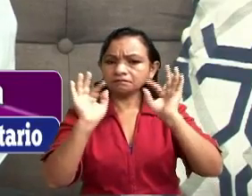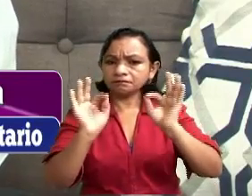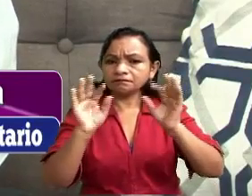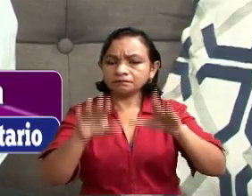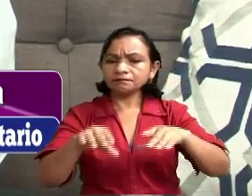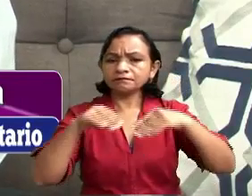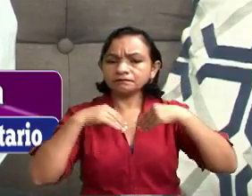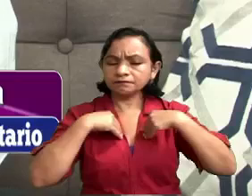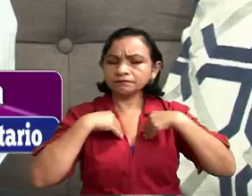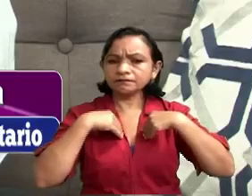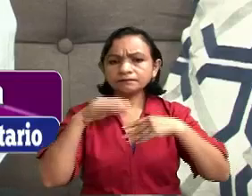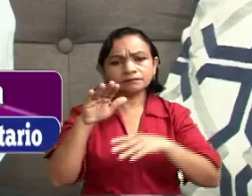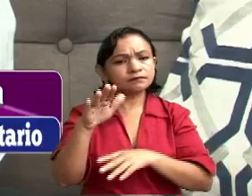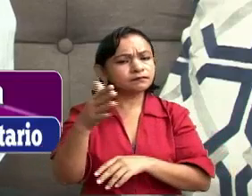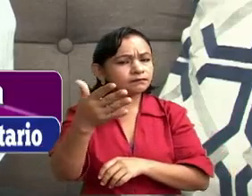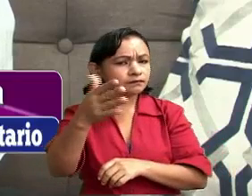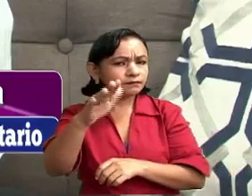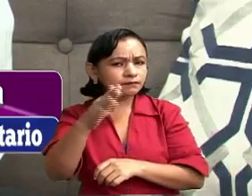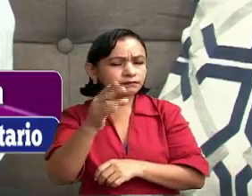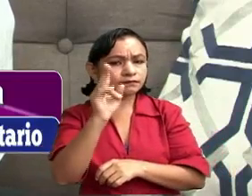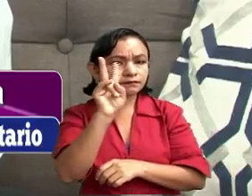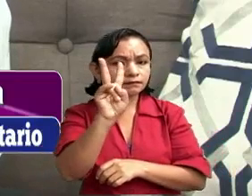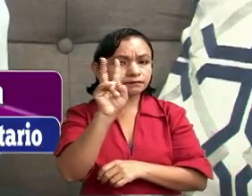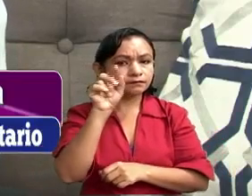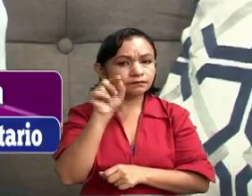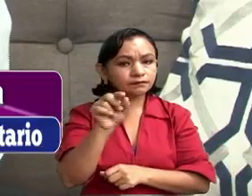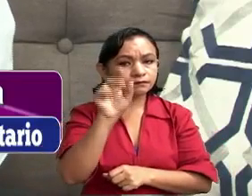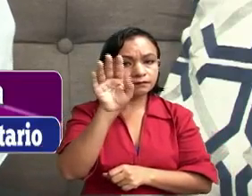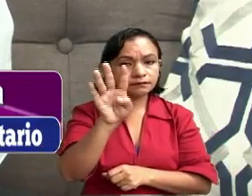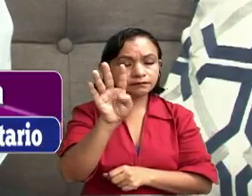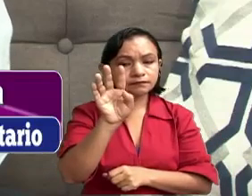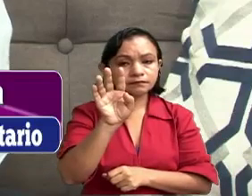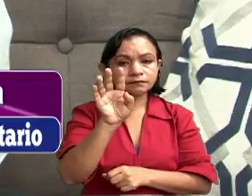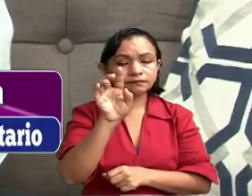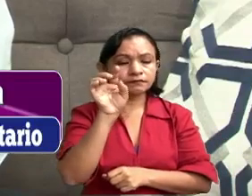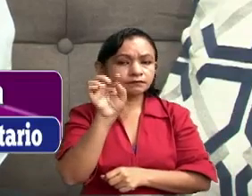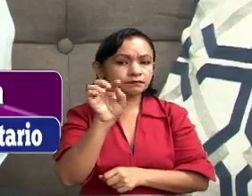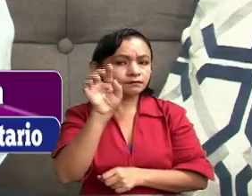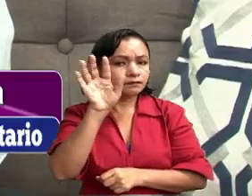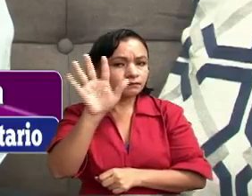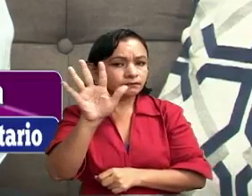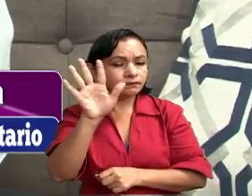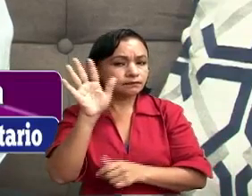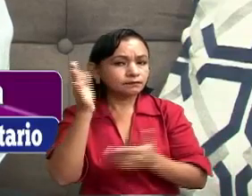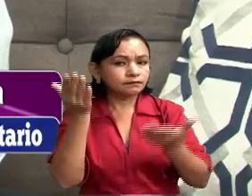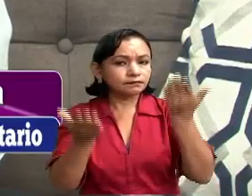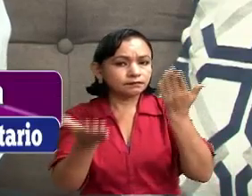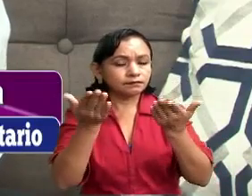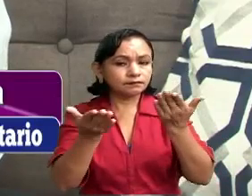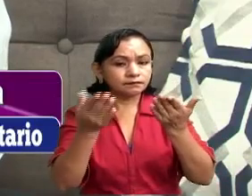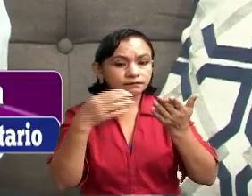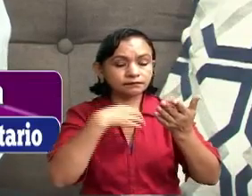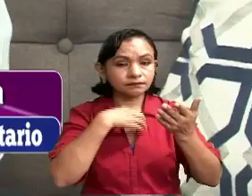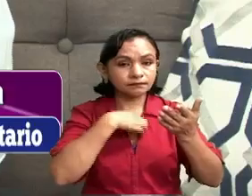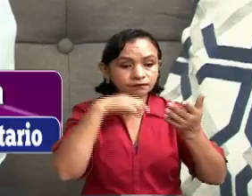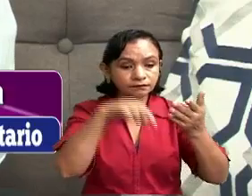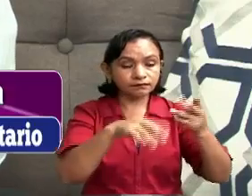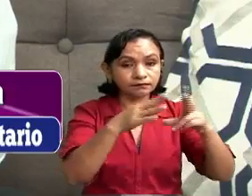ejemplo, más o menos como 2.4, 2.5 el Producto Interno